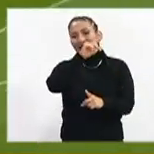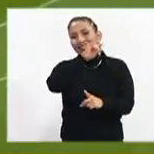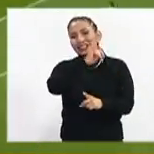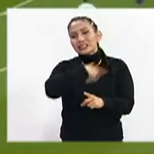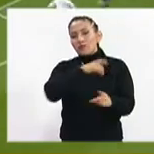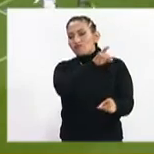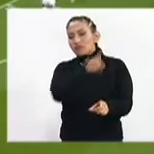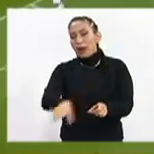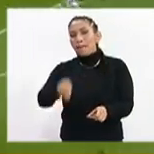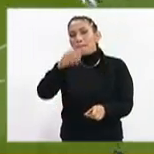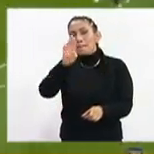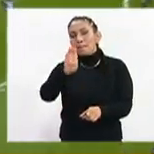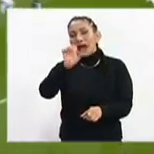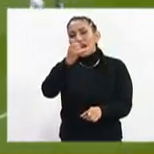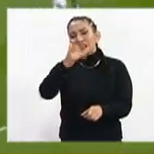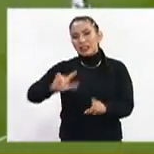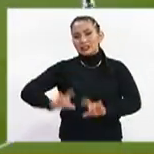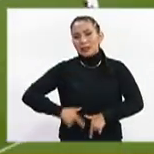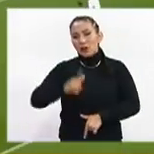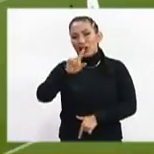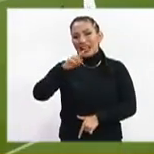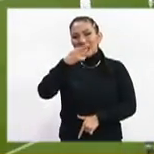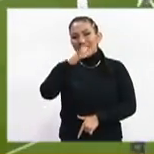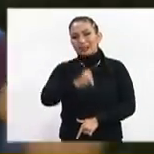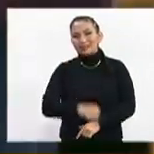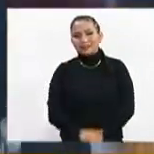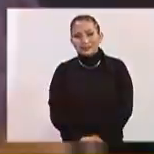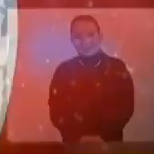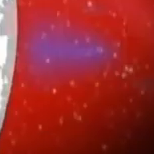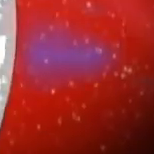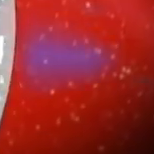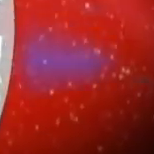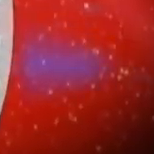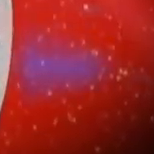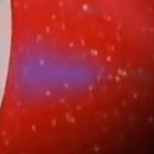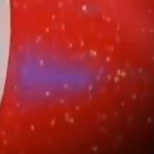Saint-Germain golea al Bayern Múnich en la Champions League.